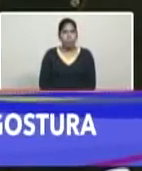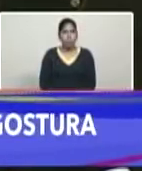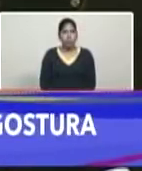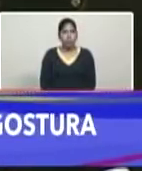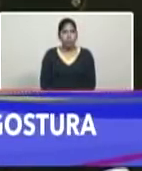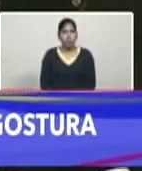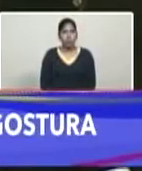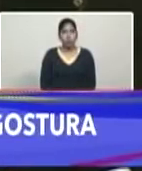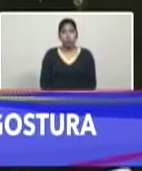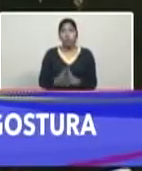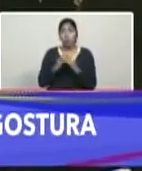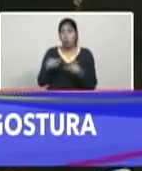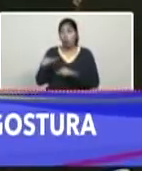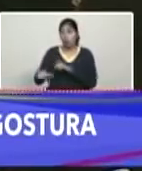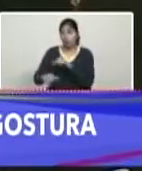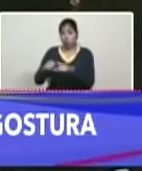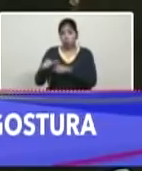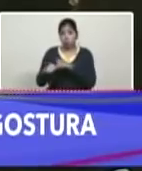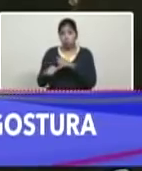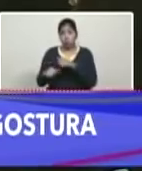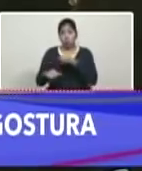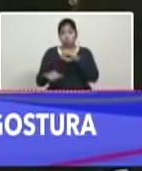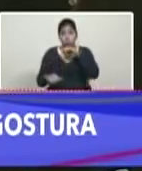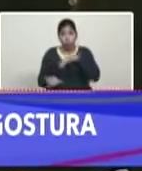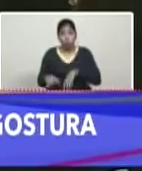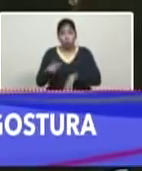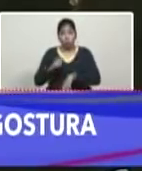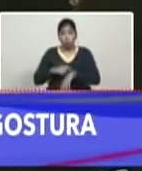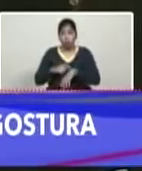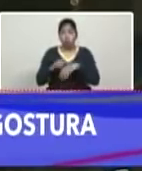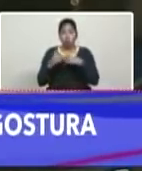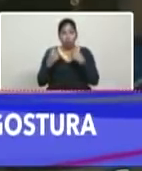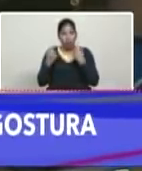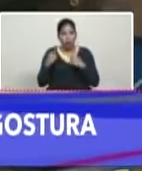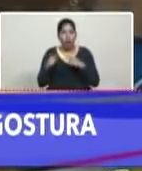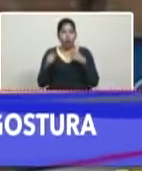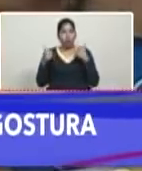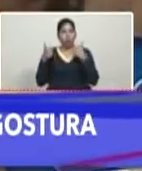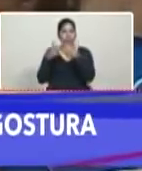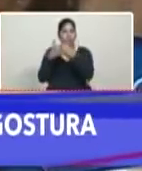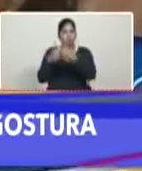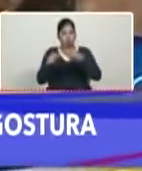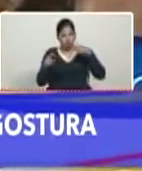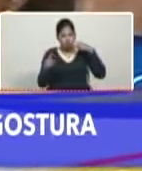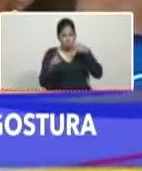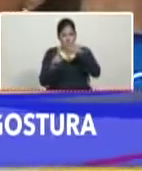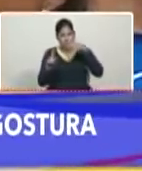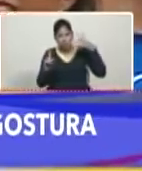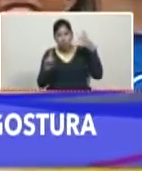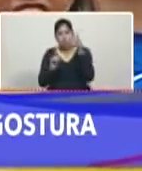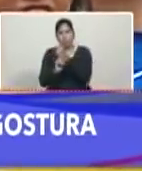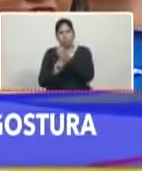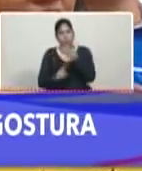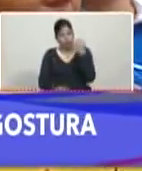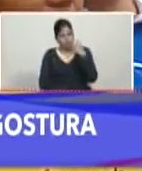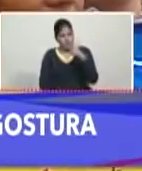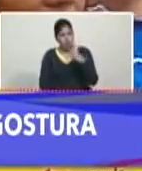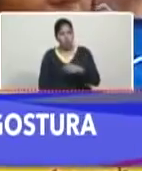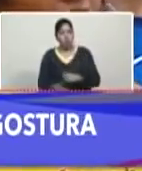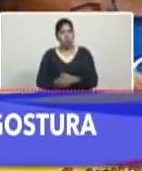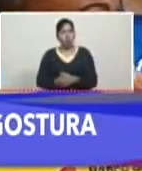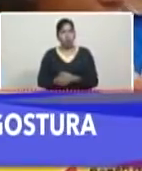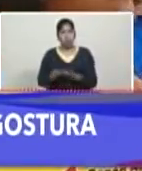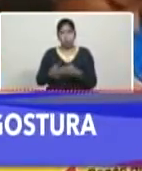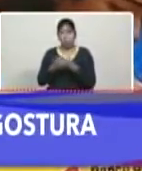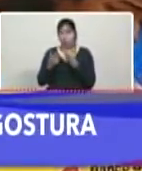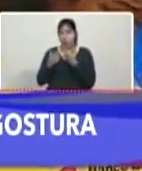Todas las generaciones le tocan retos. la generación libertadora